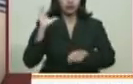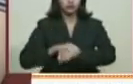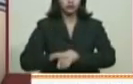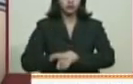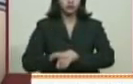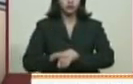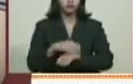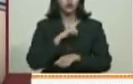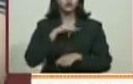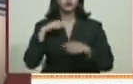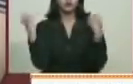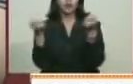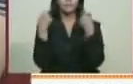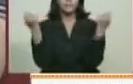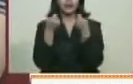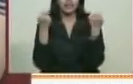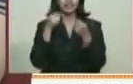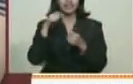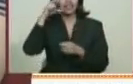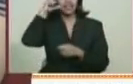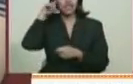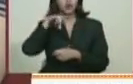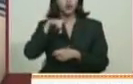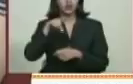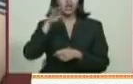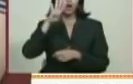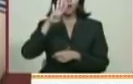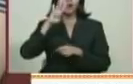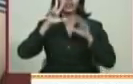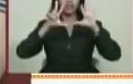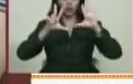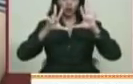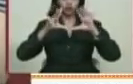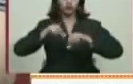lunes, a 48 horas del evento,